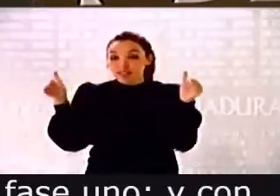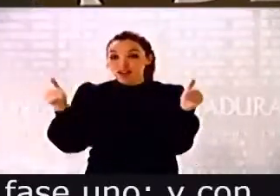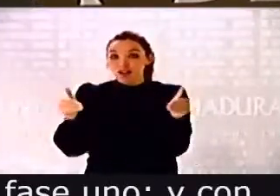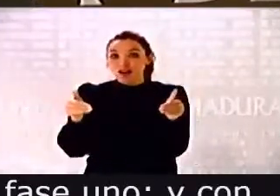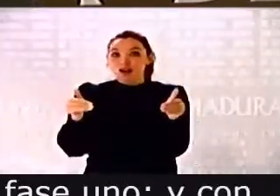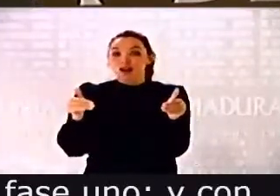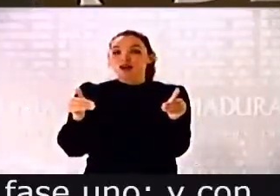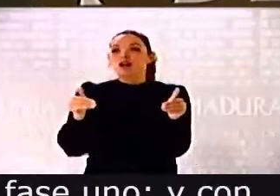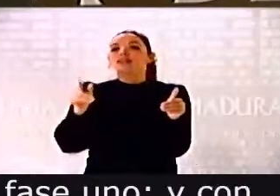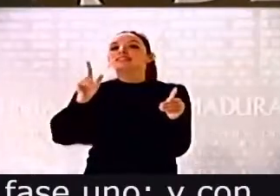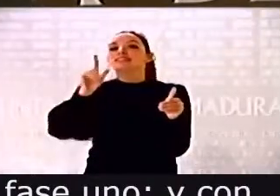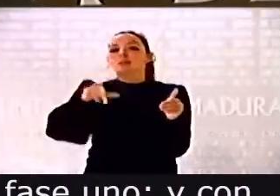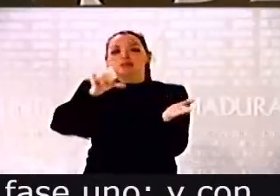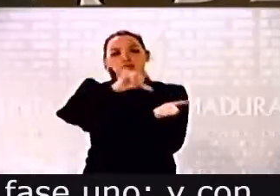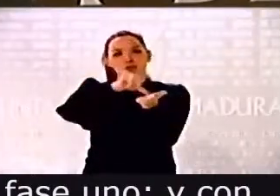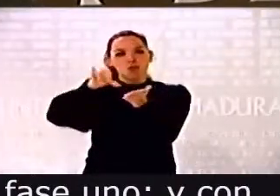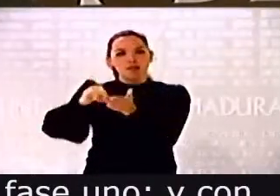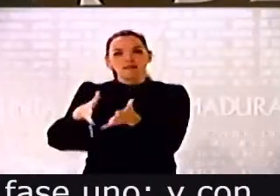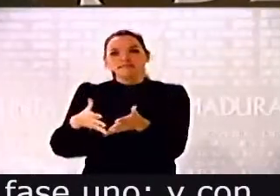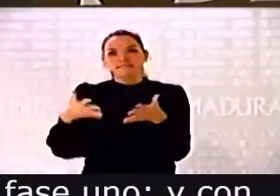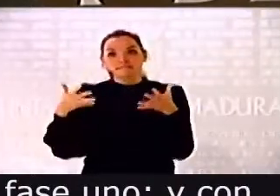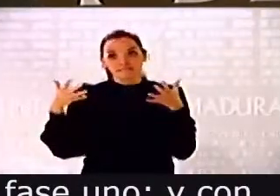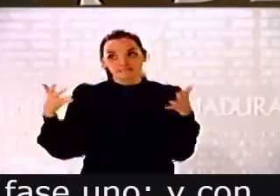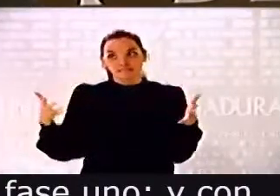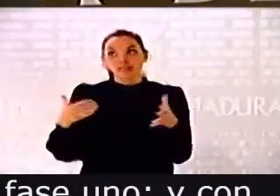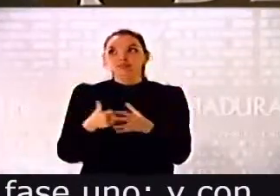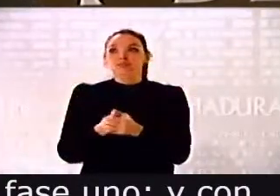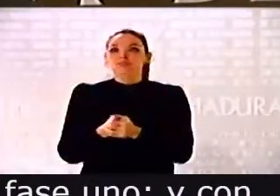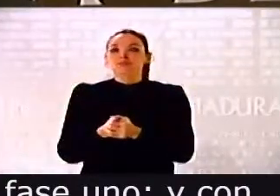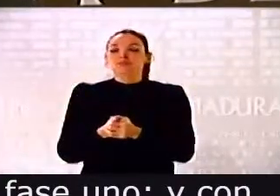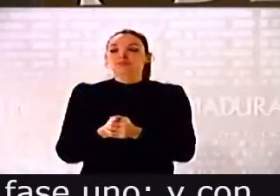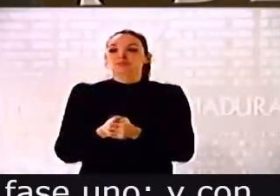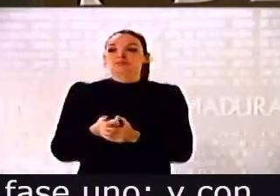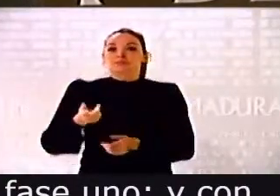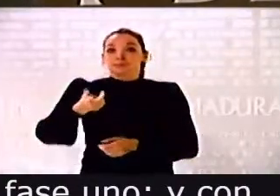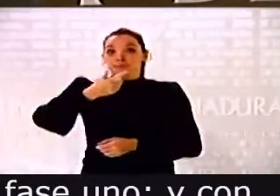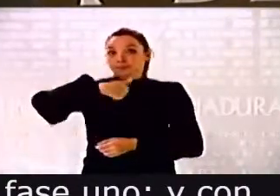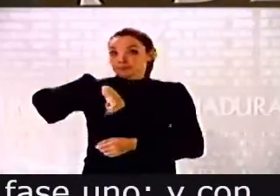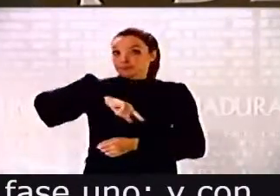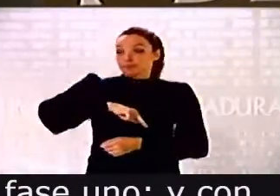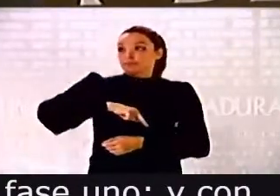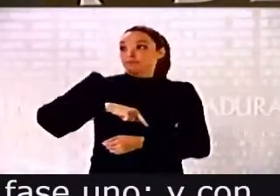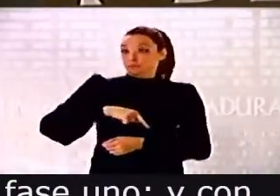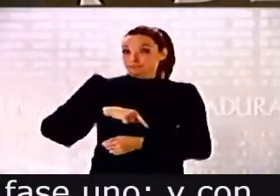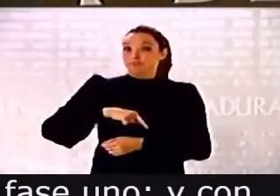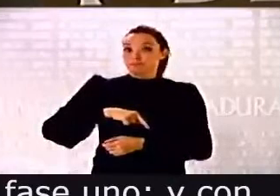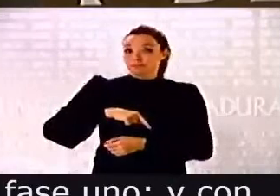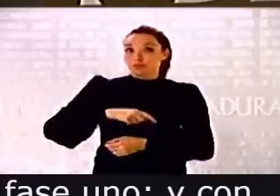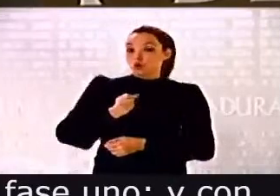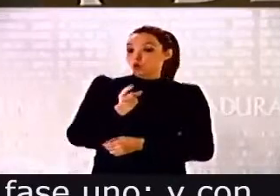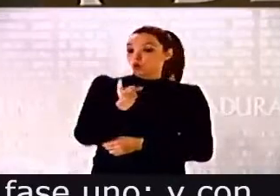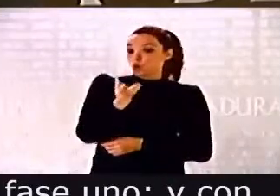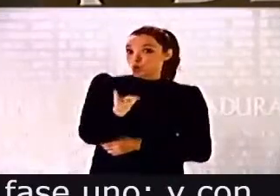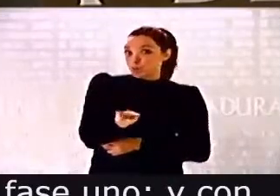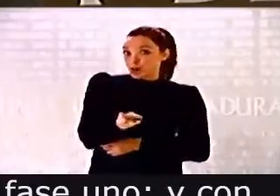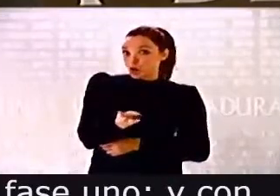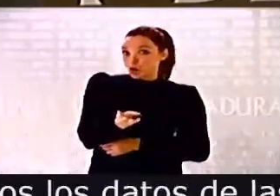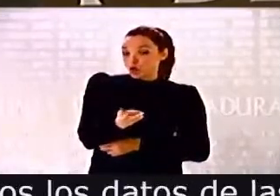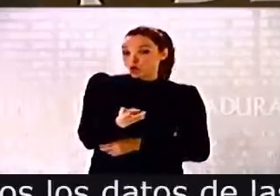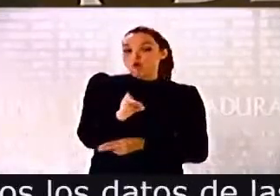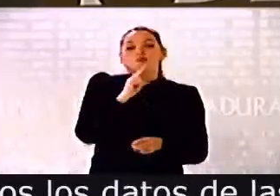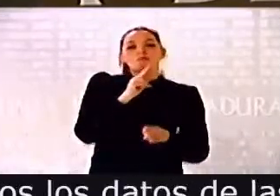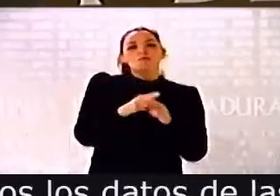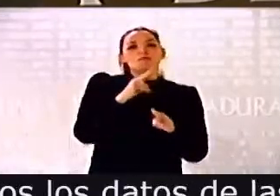y con las otras 2 grandes ciudades vamos a pasarle los datos de las personas que han